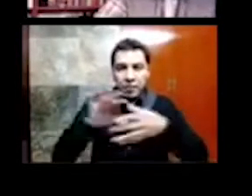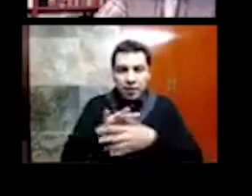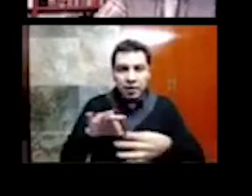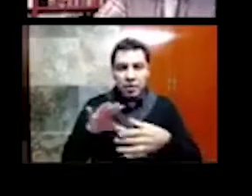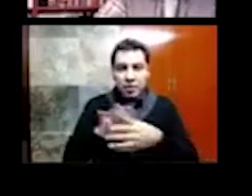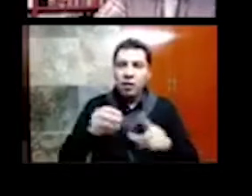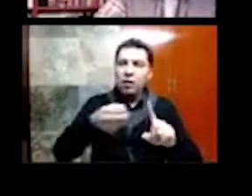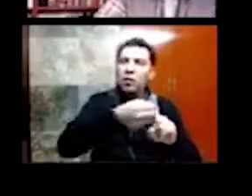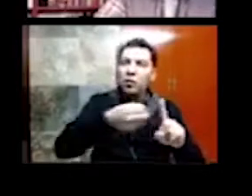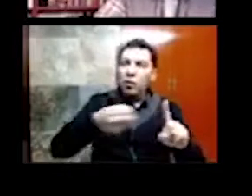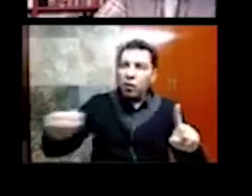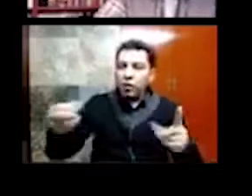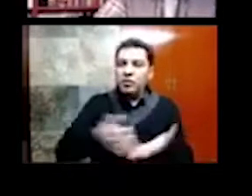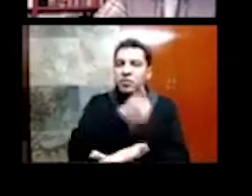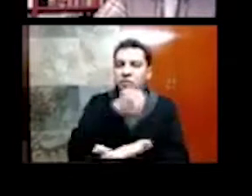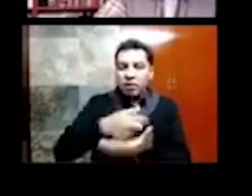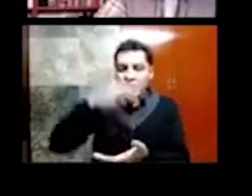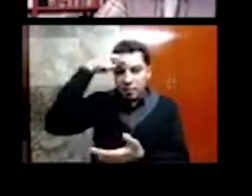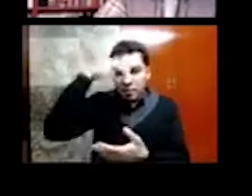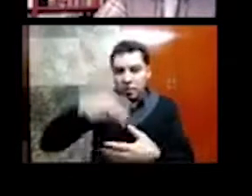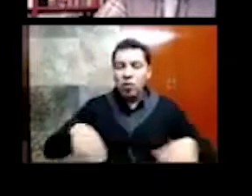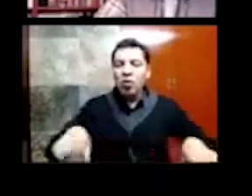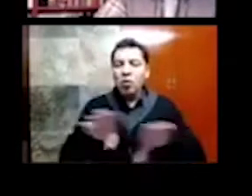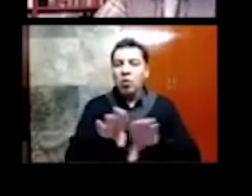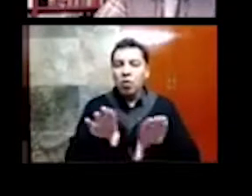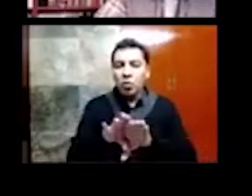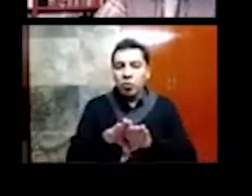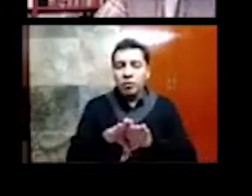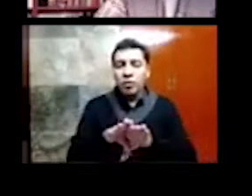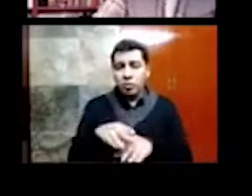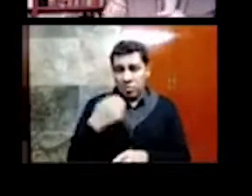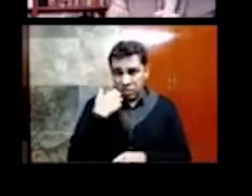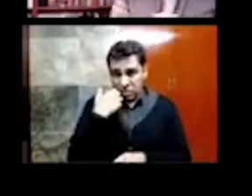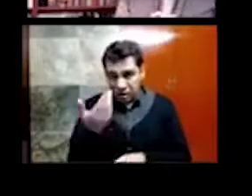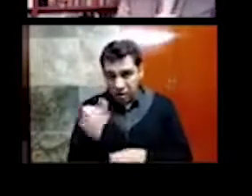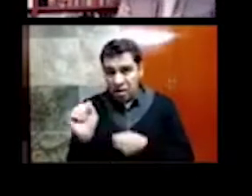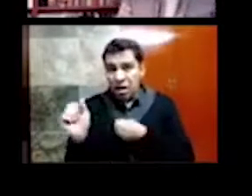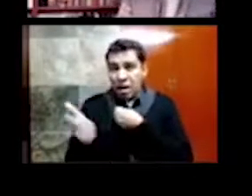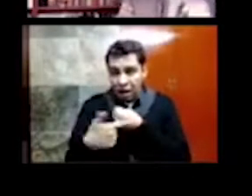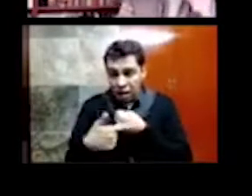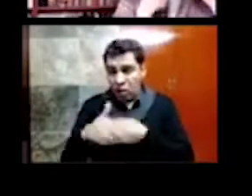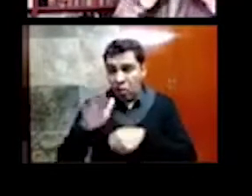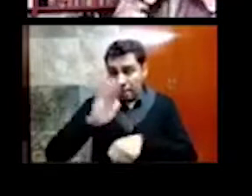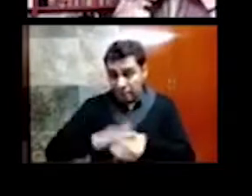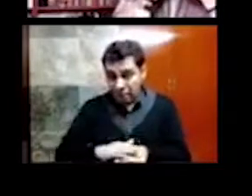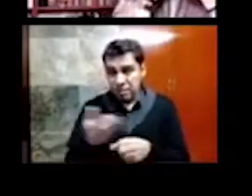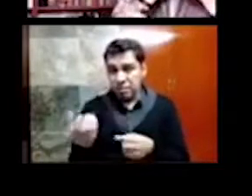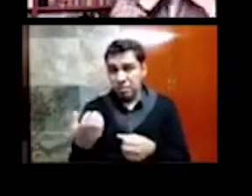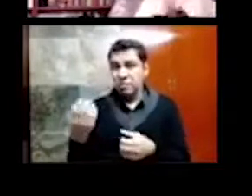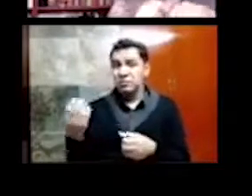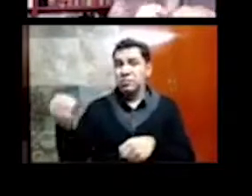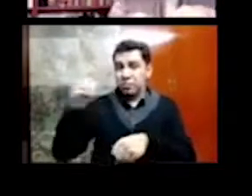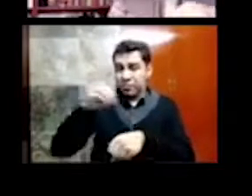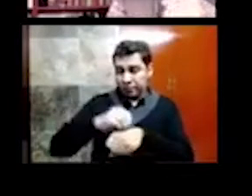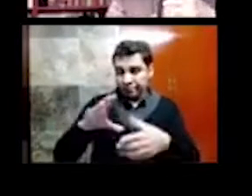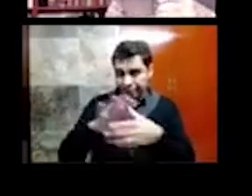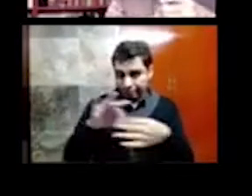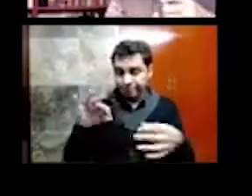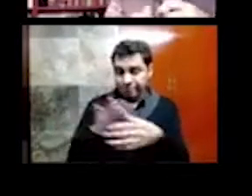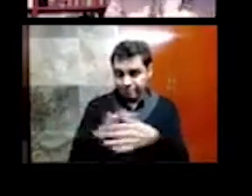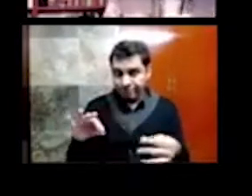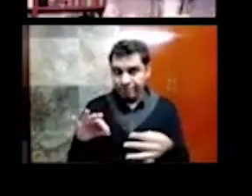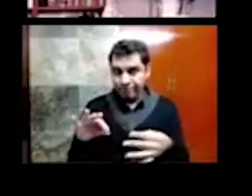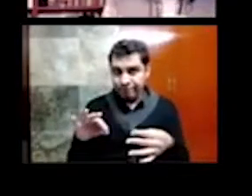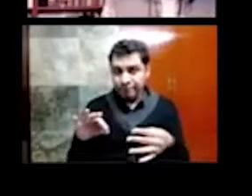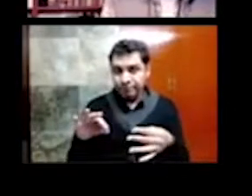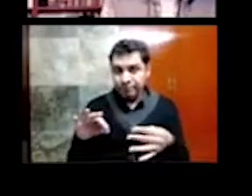Muchísimas gracias, Alejandro. Y no sé si quisieras tú decir algo antes de que yo pase a dar los agradecimientos a